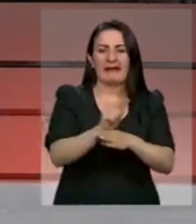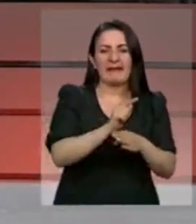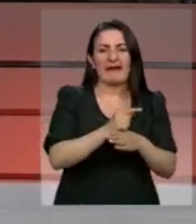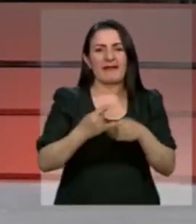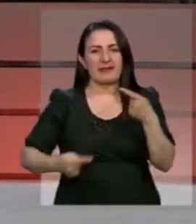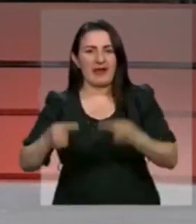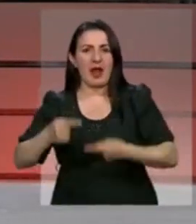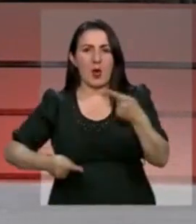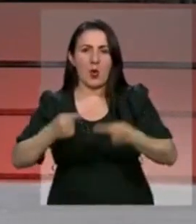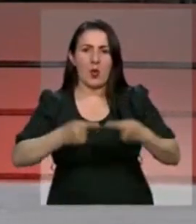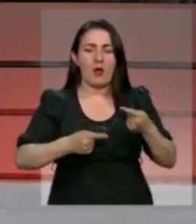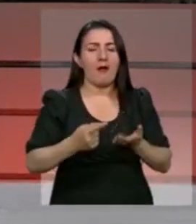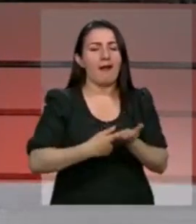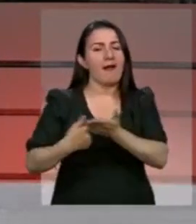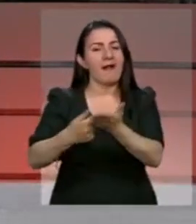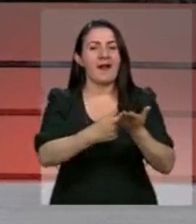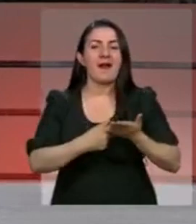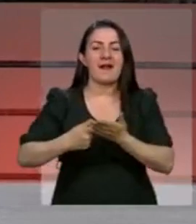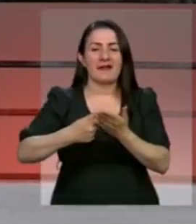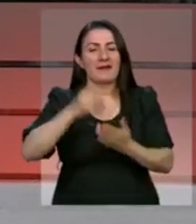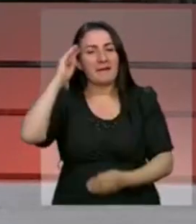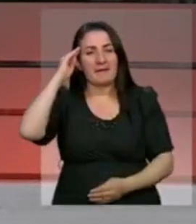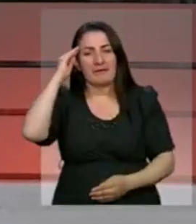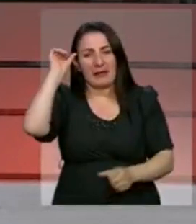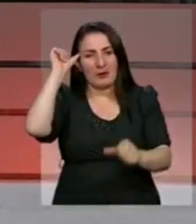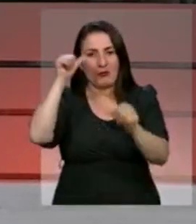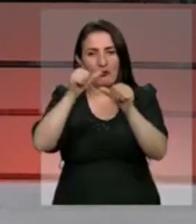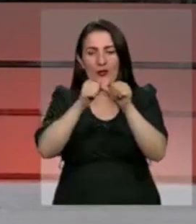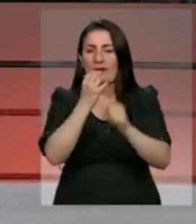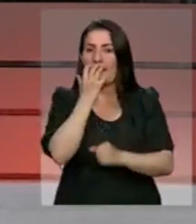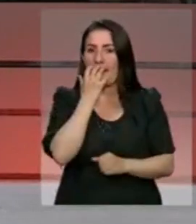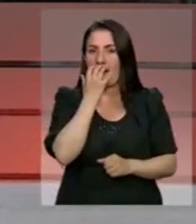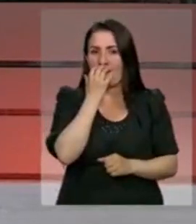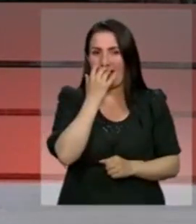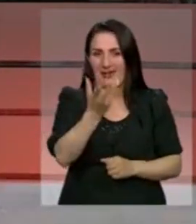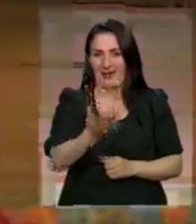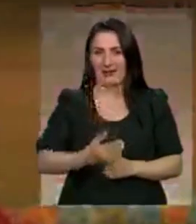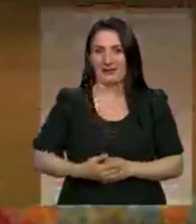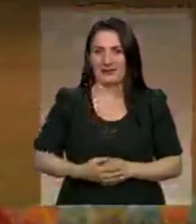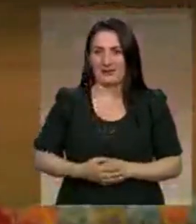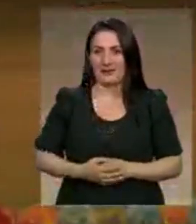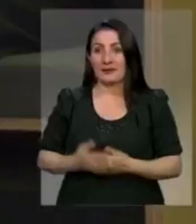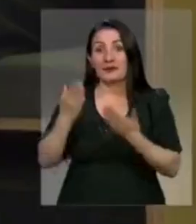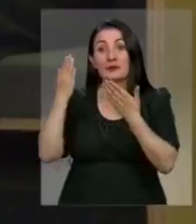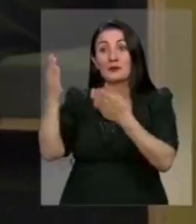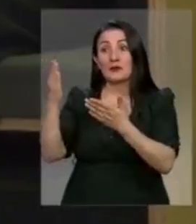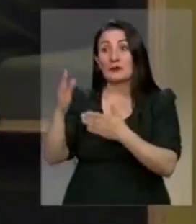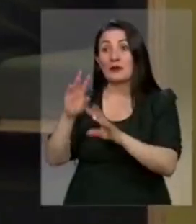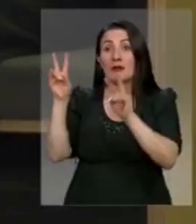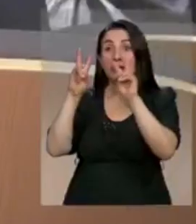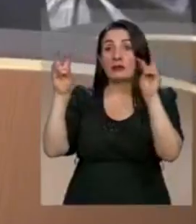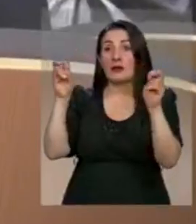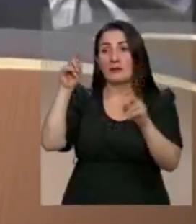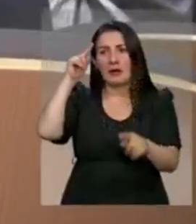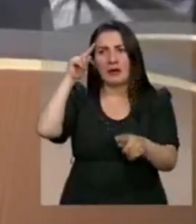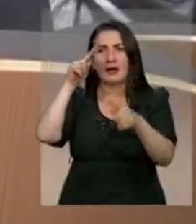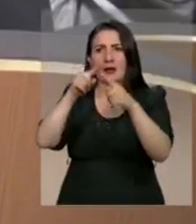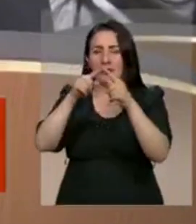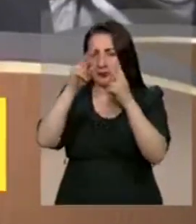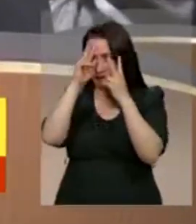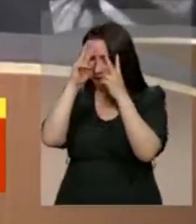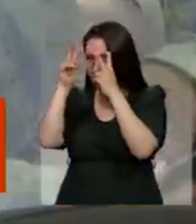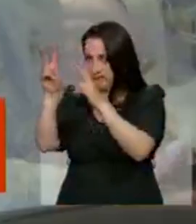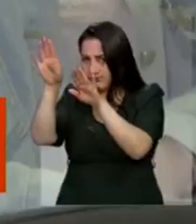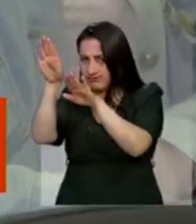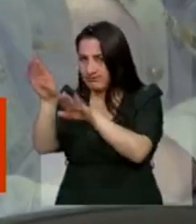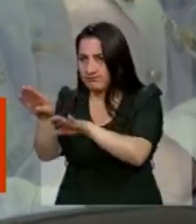de la actualidad nacional en homenaje a la memoria del Nobel Gabriel García Márquez. El evento tuvo como tema central el homenaje a